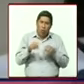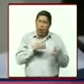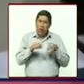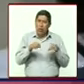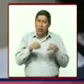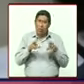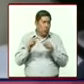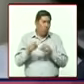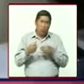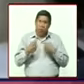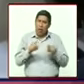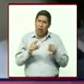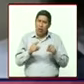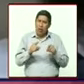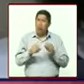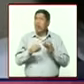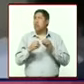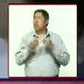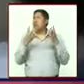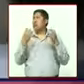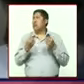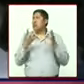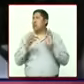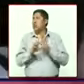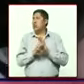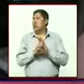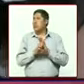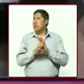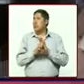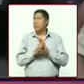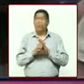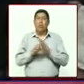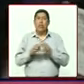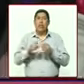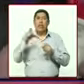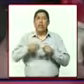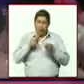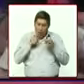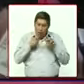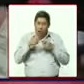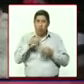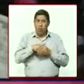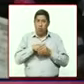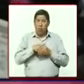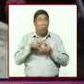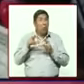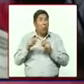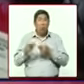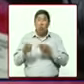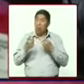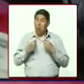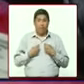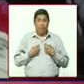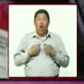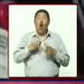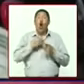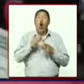son con mayor cantidad, que son jurado no asistente o porque no haya sufragado